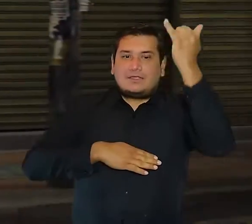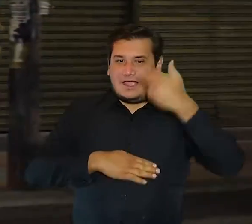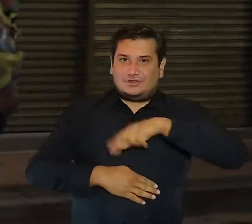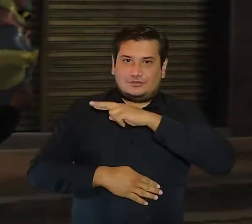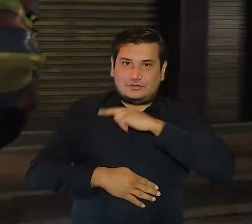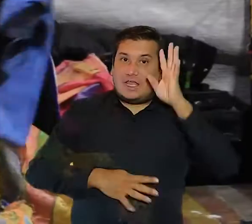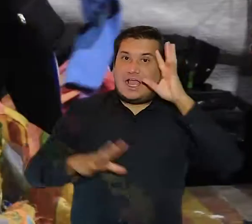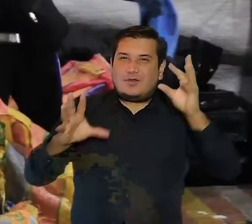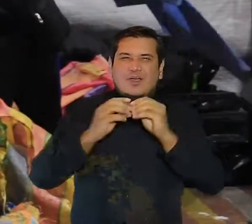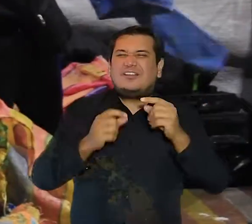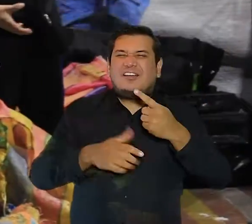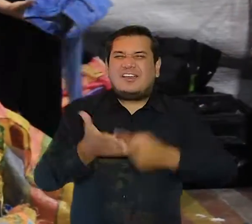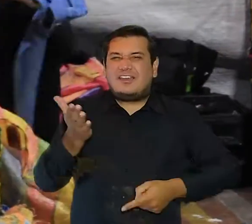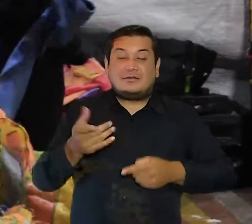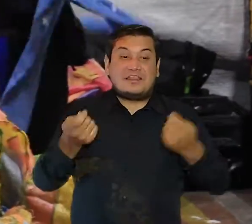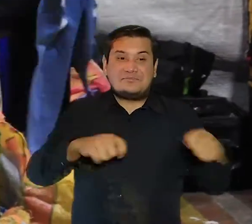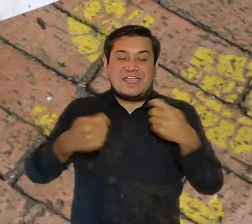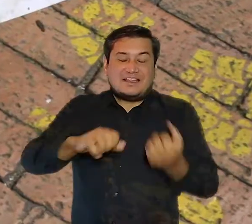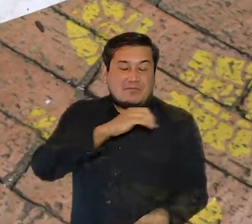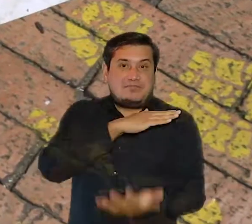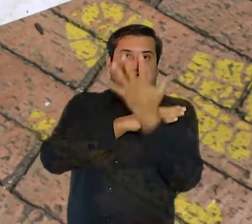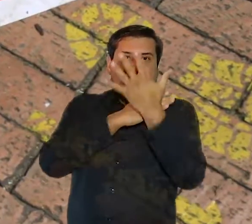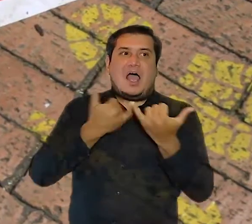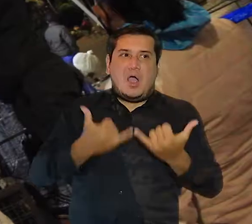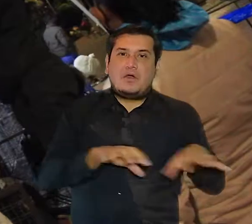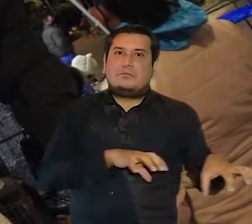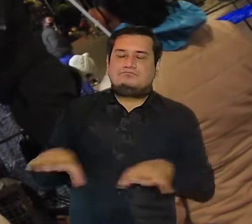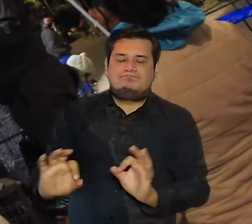marco de los madrugones, está dando sus resultados.